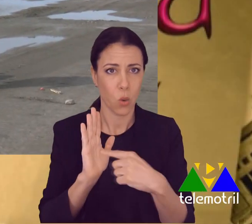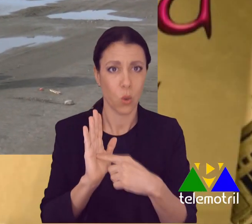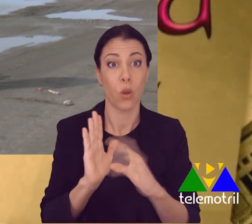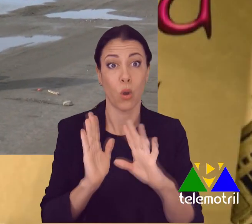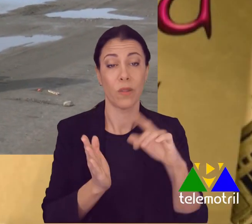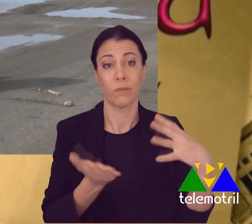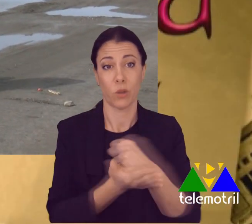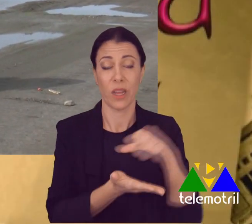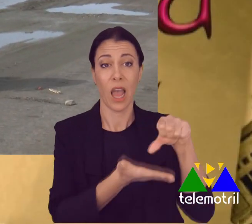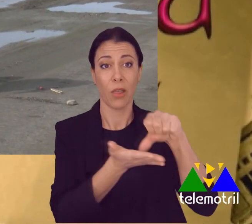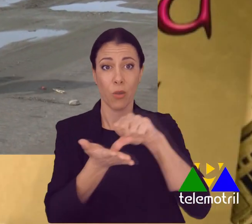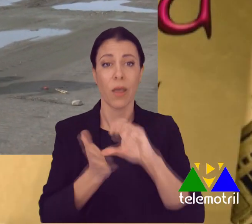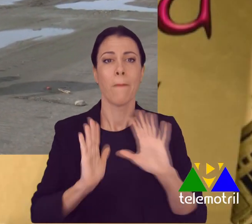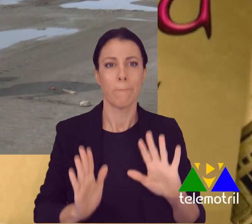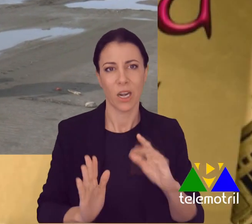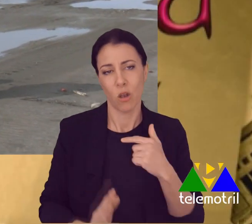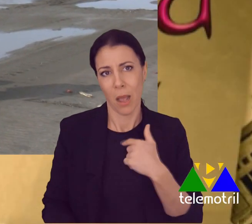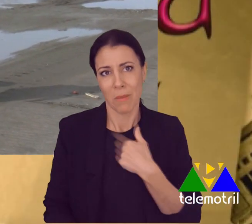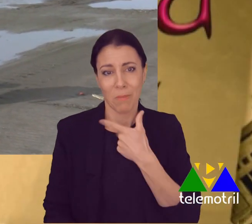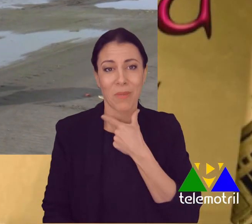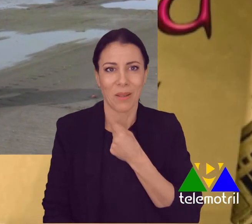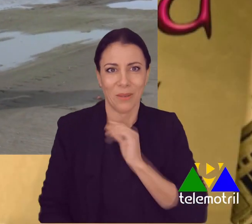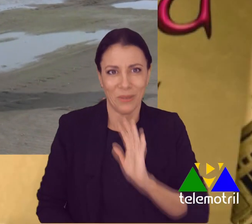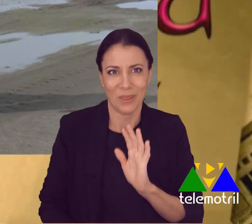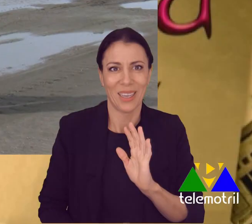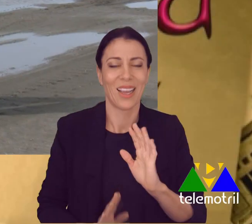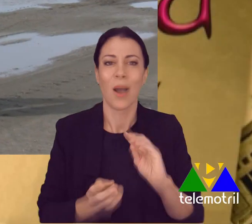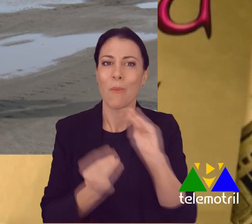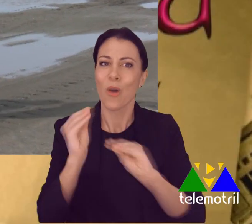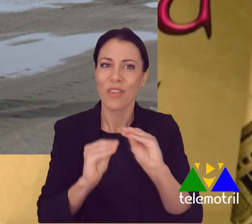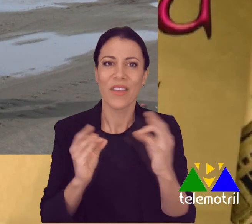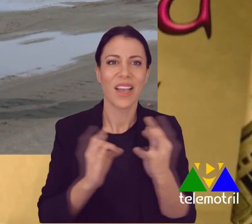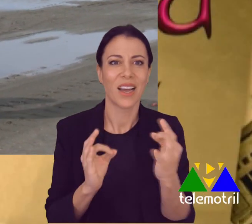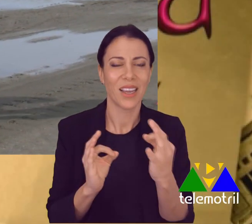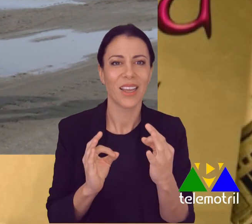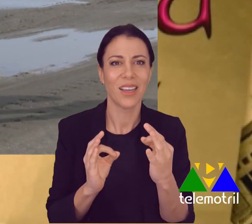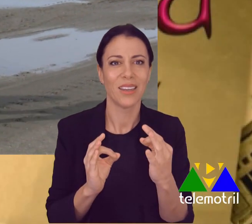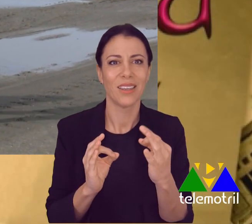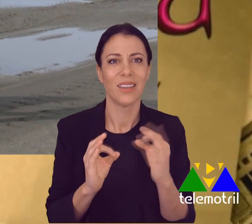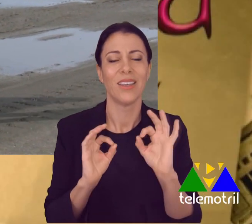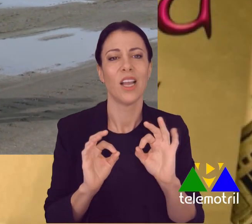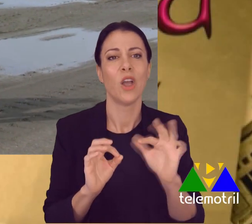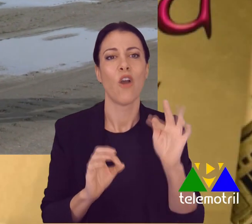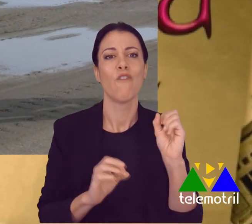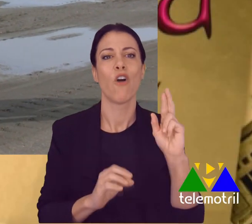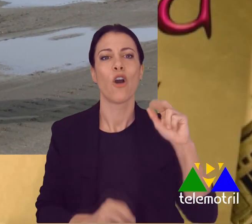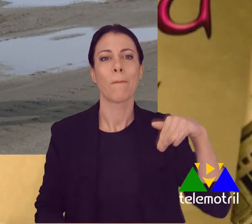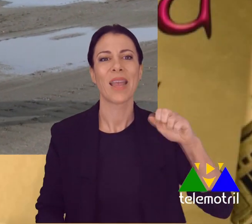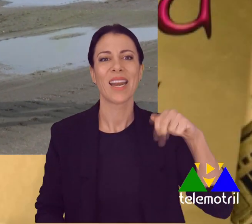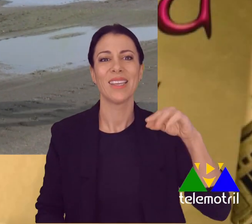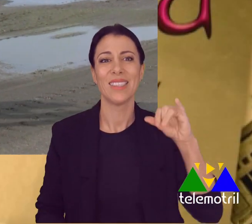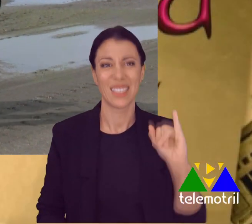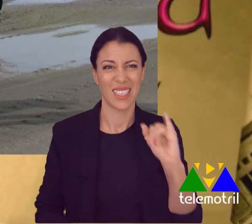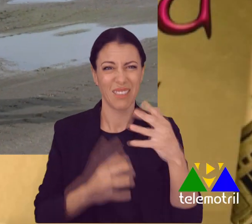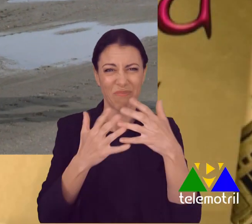las ciudades. Pero estaría bonito que alguna vez modificáramos el Ceci Formensi, que no significa nada,